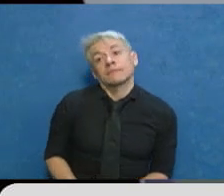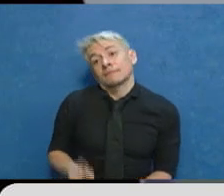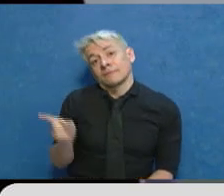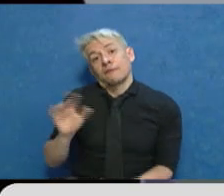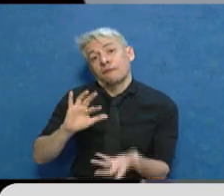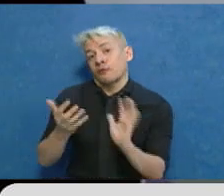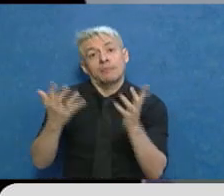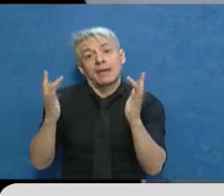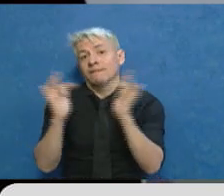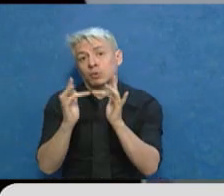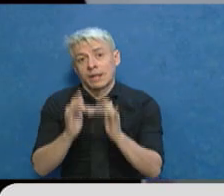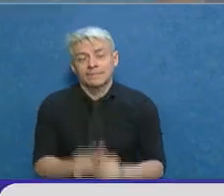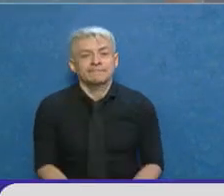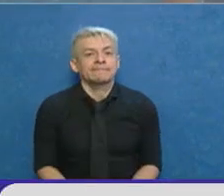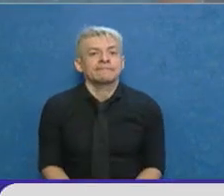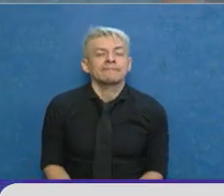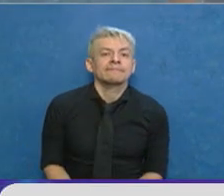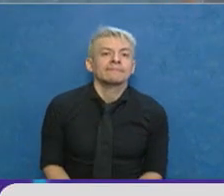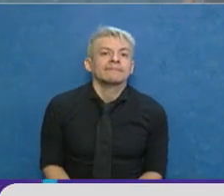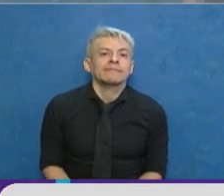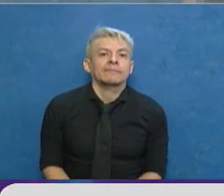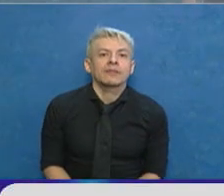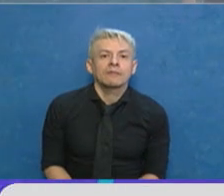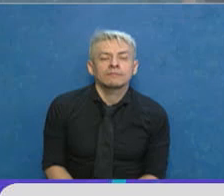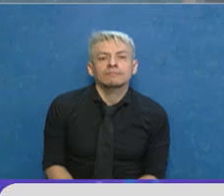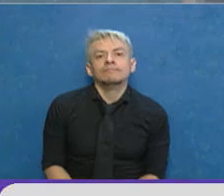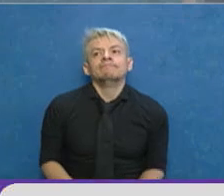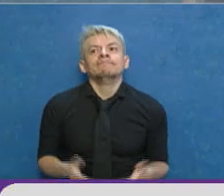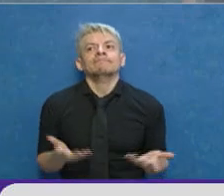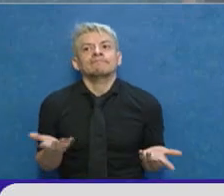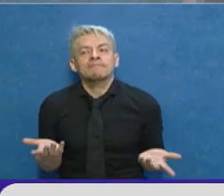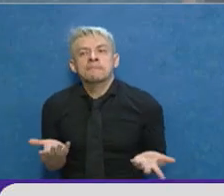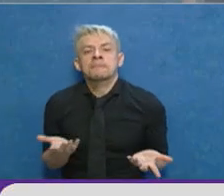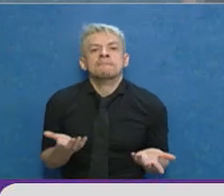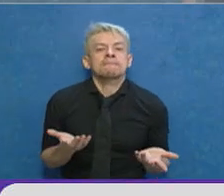virtual. Perfecto. Esto nos ha llevado a tener que ampliar